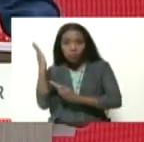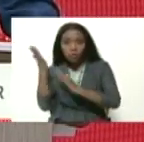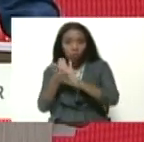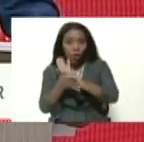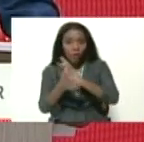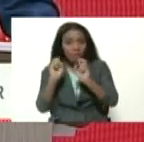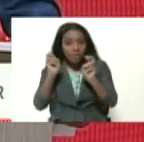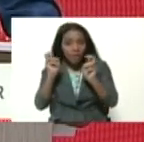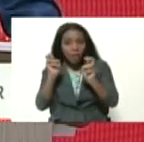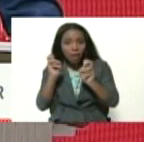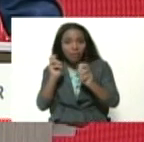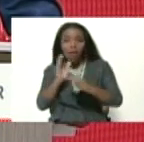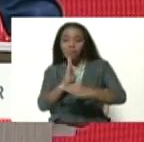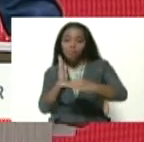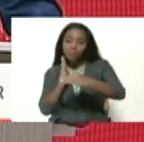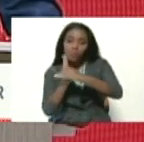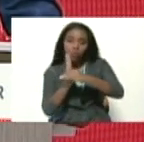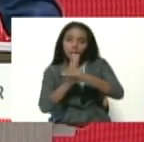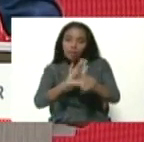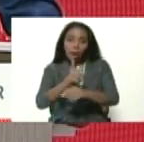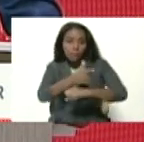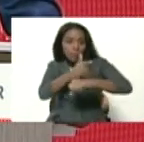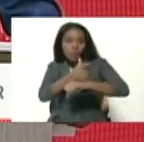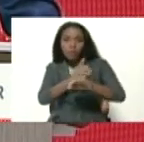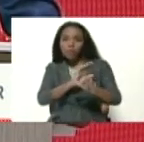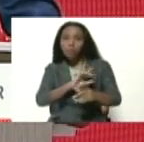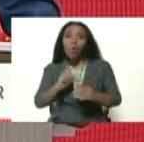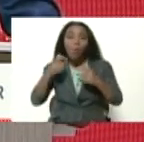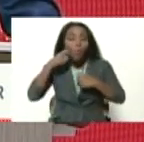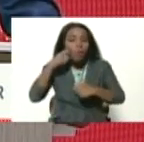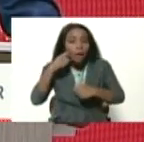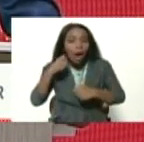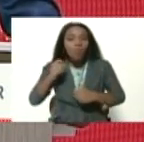Alto al fuego para que la humanidad entera